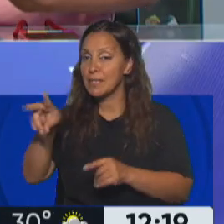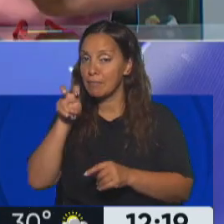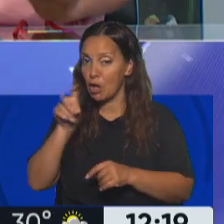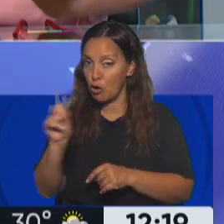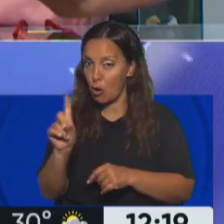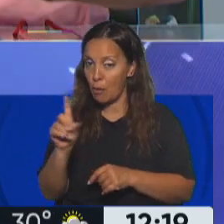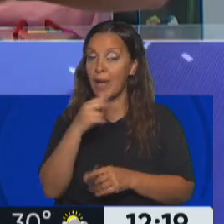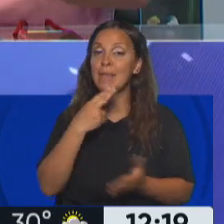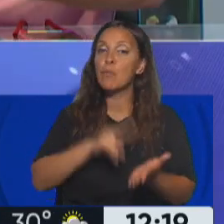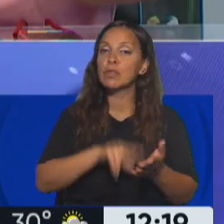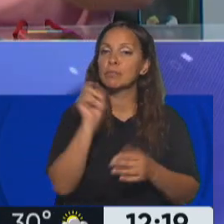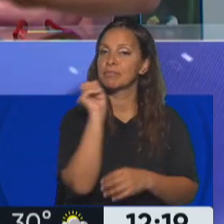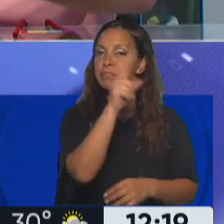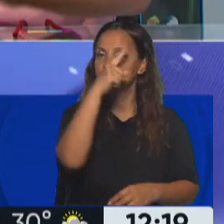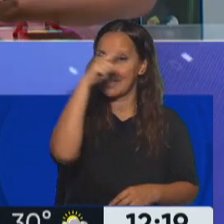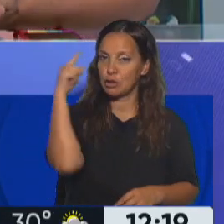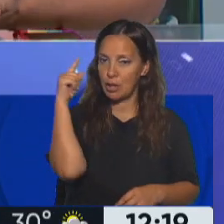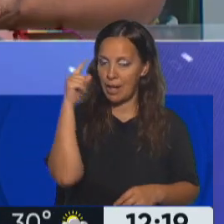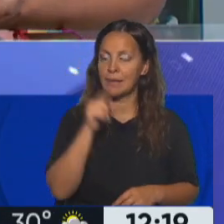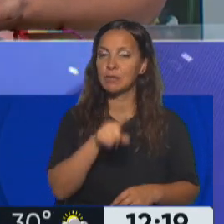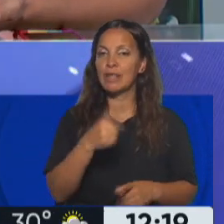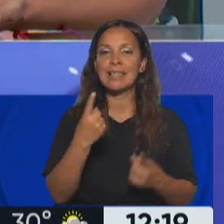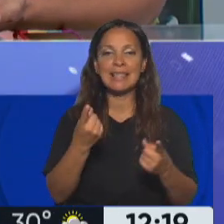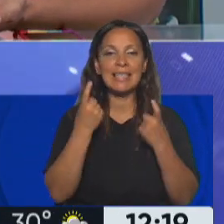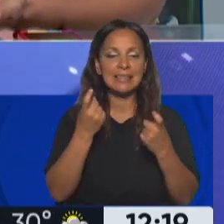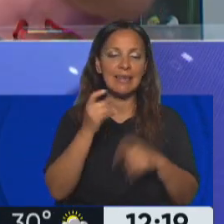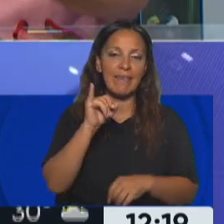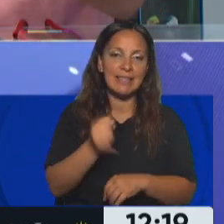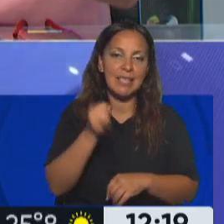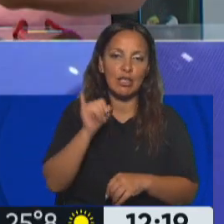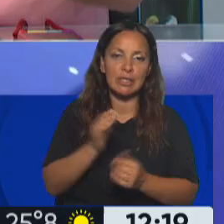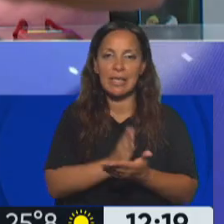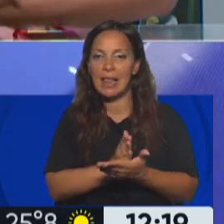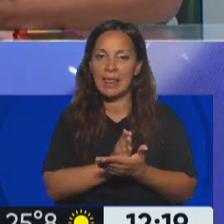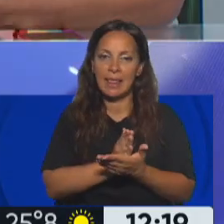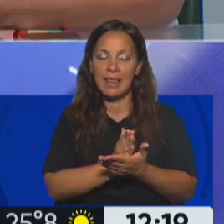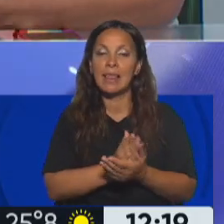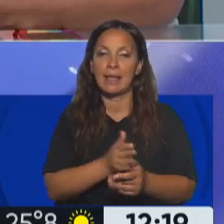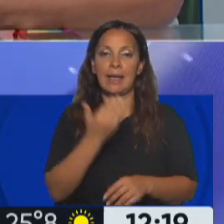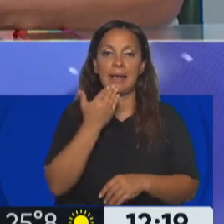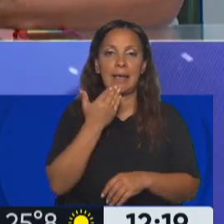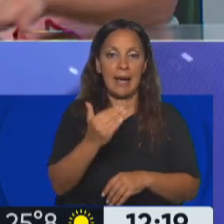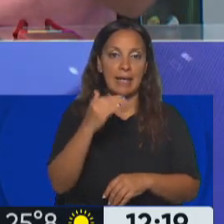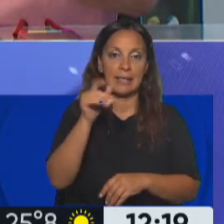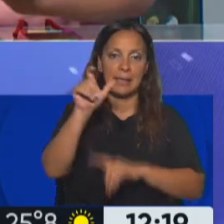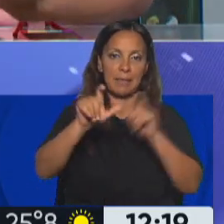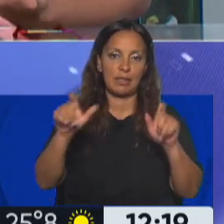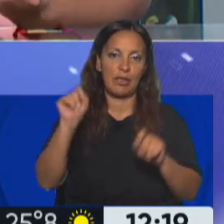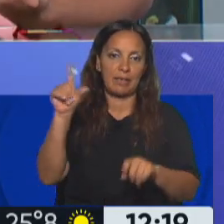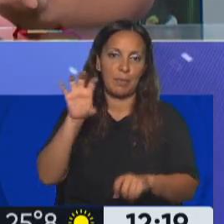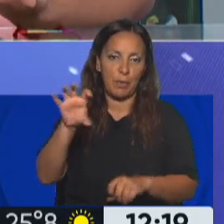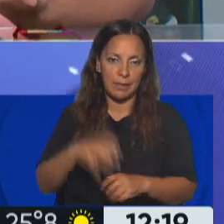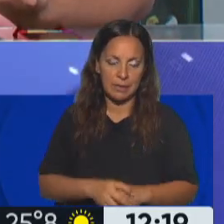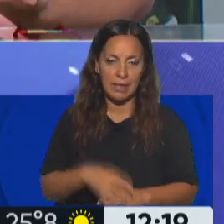impuestos nacionales. Entonces, sí o sí necesitaban esa interlocución a partir de los mandatarios provinciales que, bueno, ayer